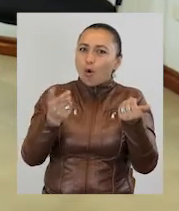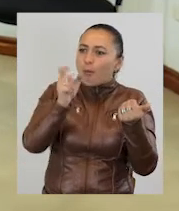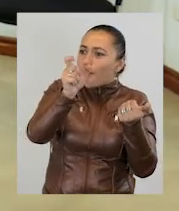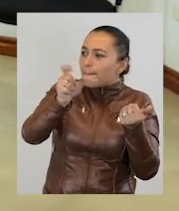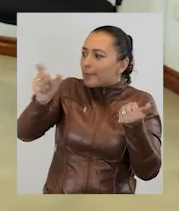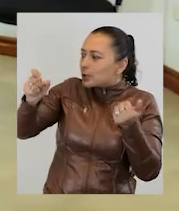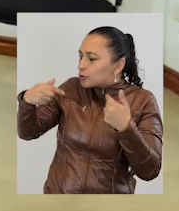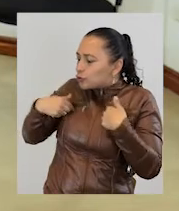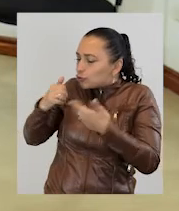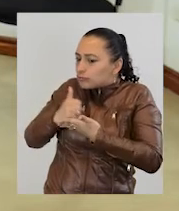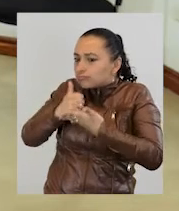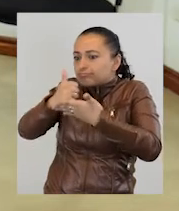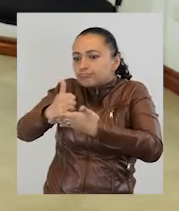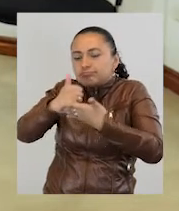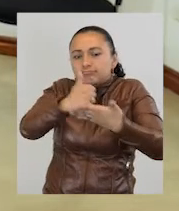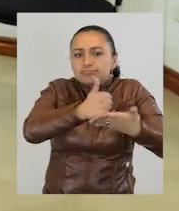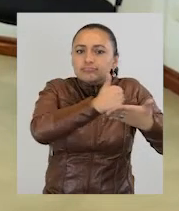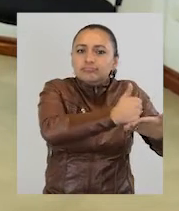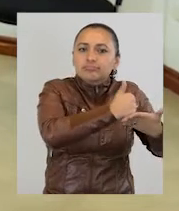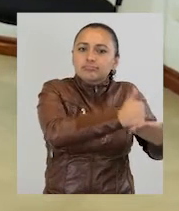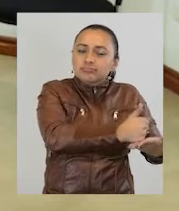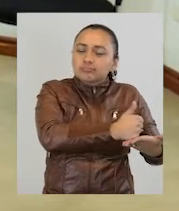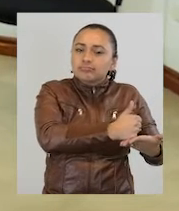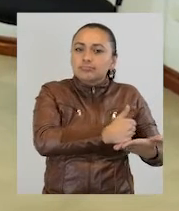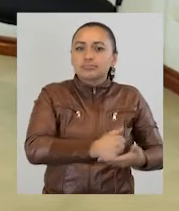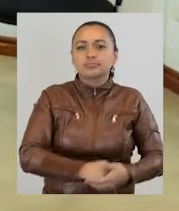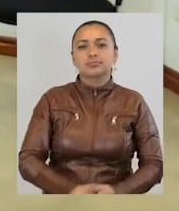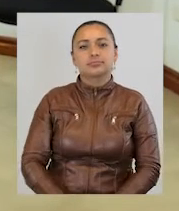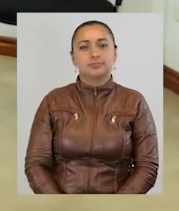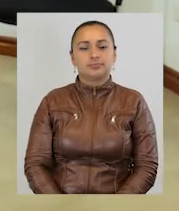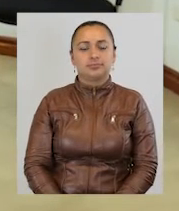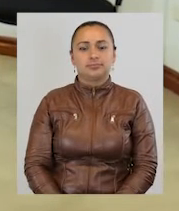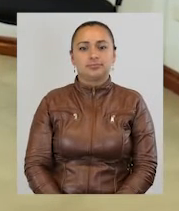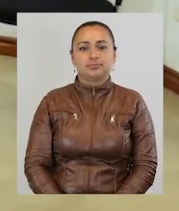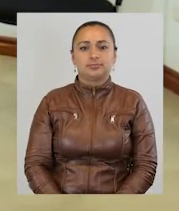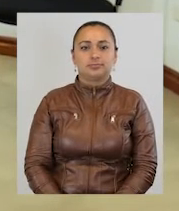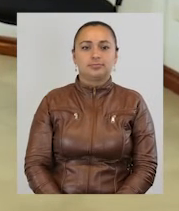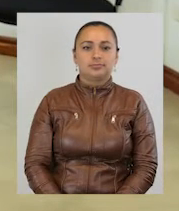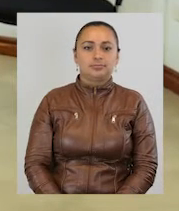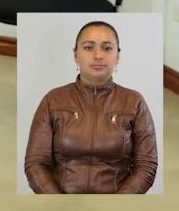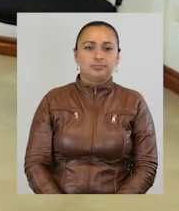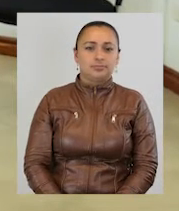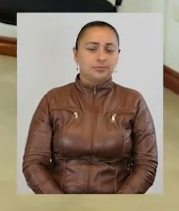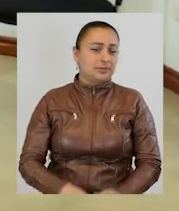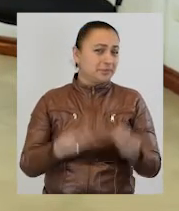el rostro de Jesús en cada uno de los hermanos.